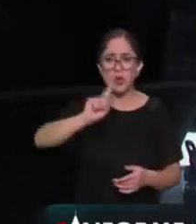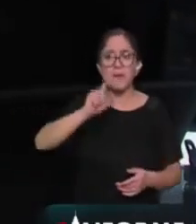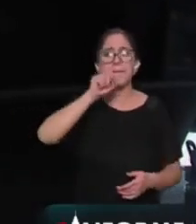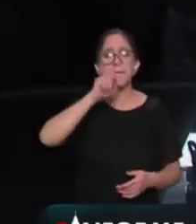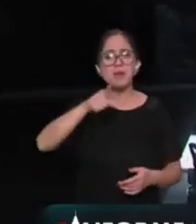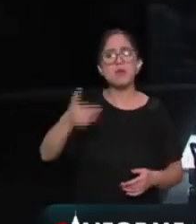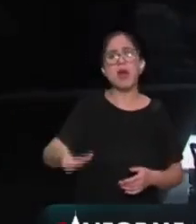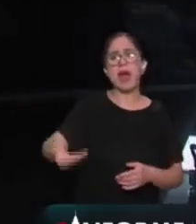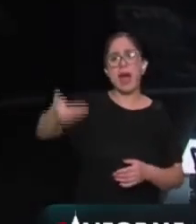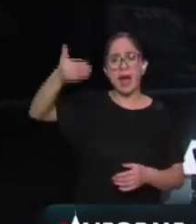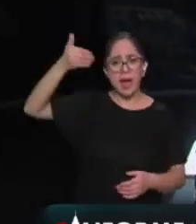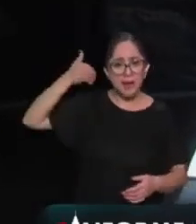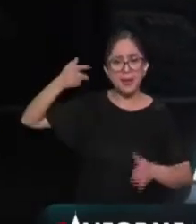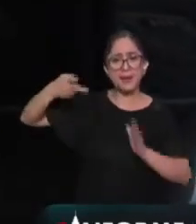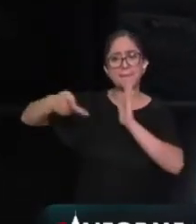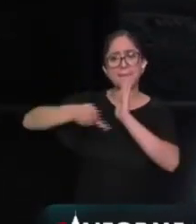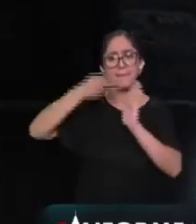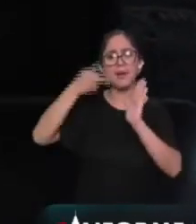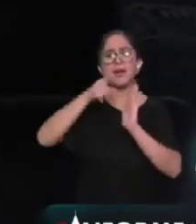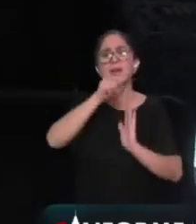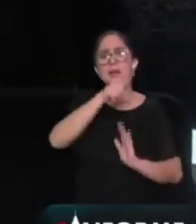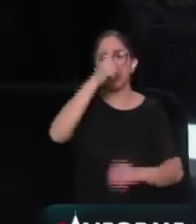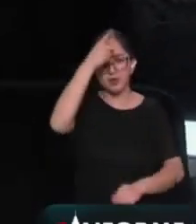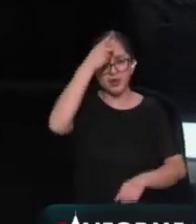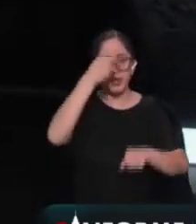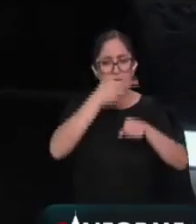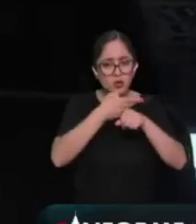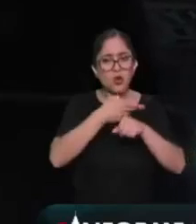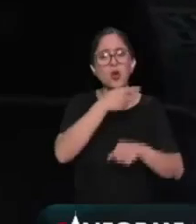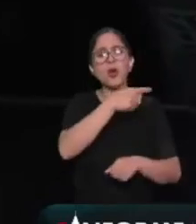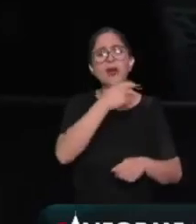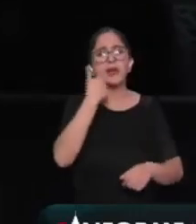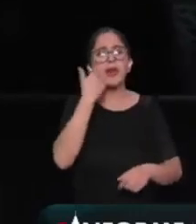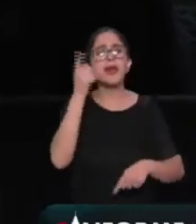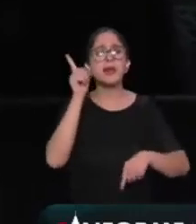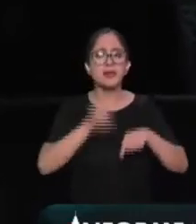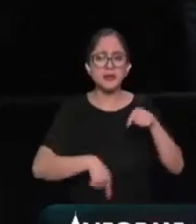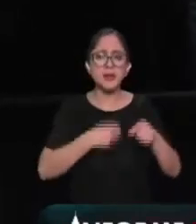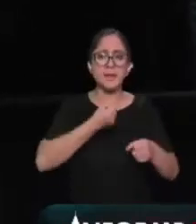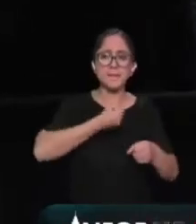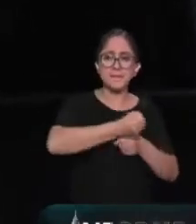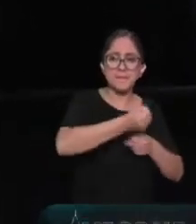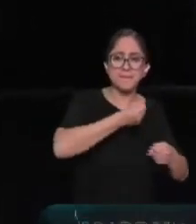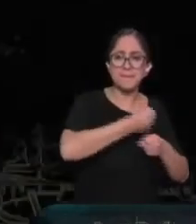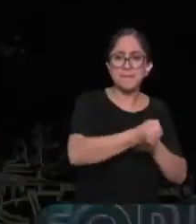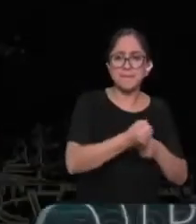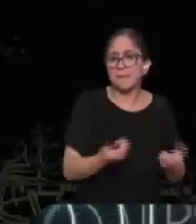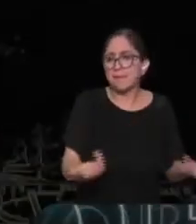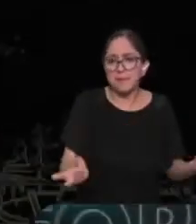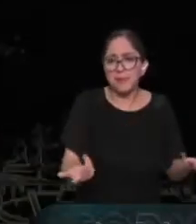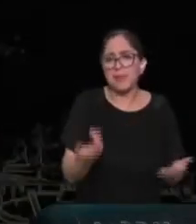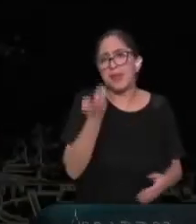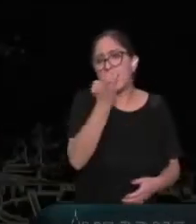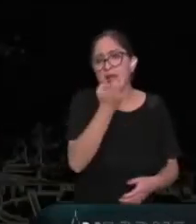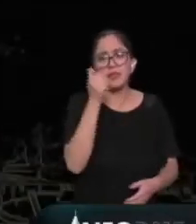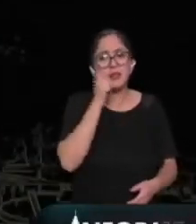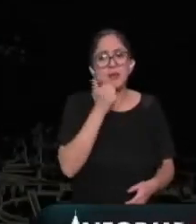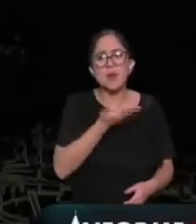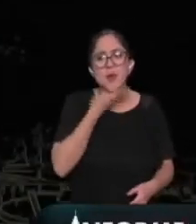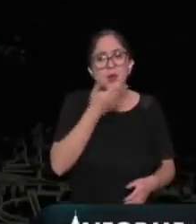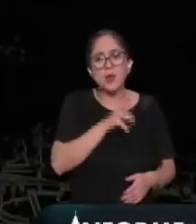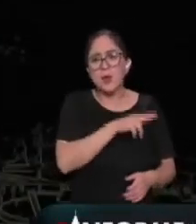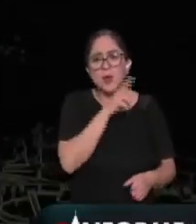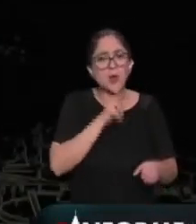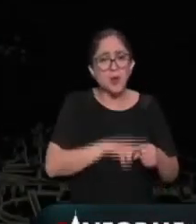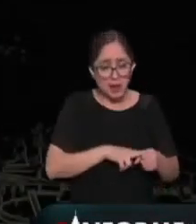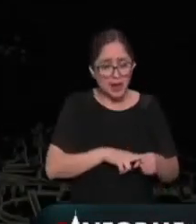también ya les han atacado al director del combate contra la tortura, y es normal. Pero así